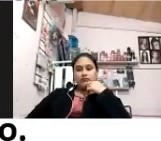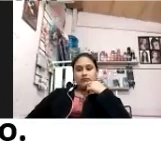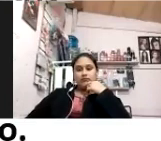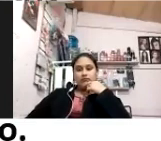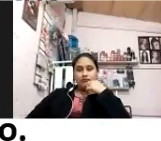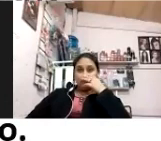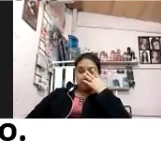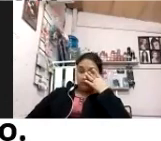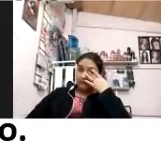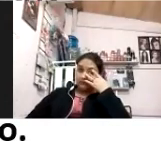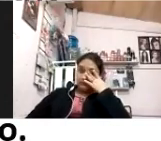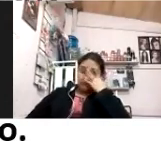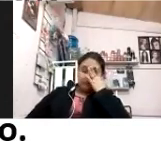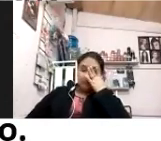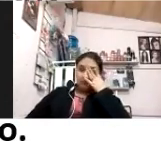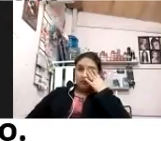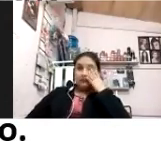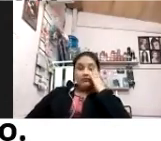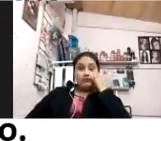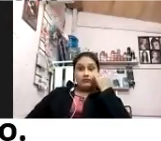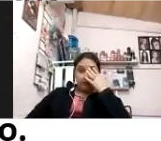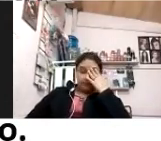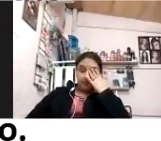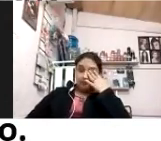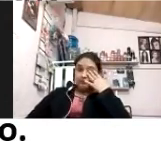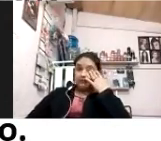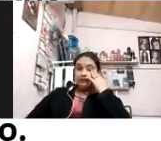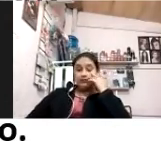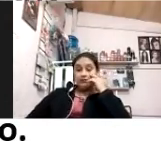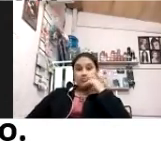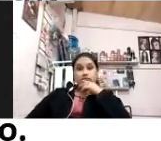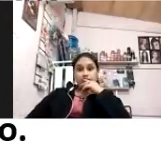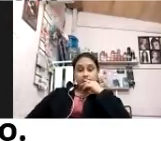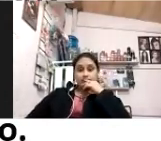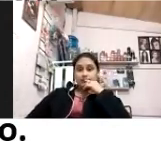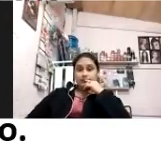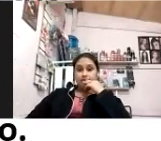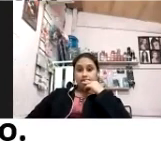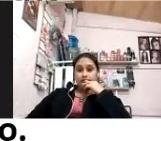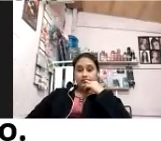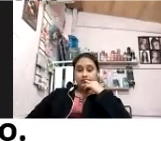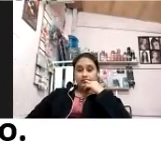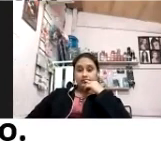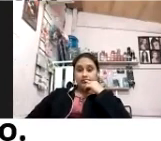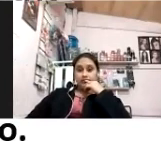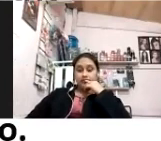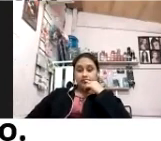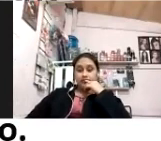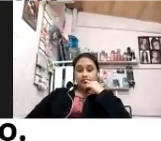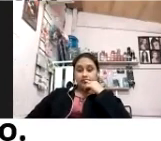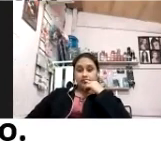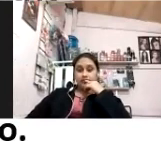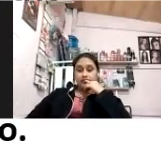La serotonina actúa a nivel de nuestro estado de ánimo, también de nuestro impulso, incluso de nuestro apetito, ¿verdad? Los